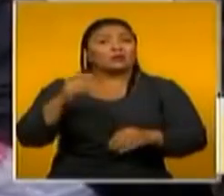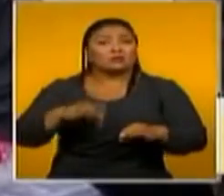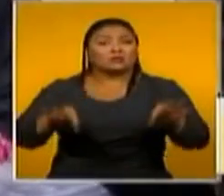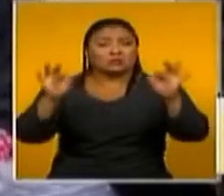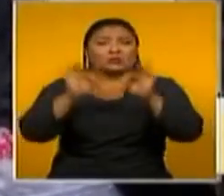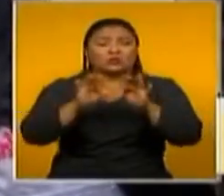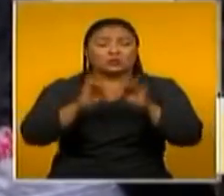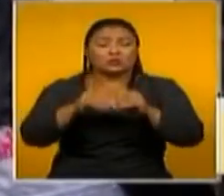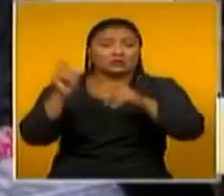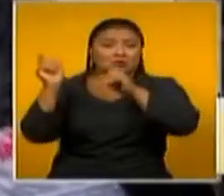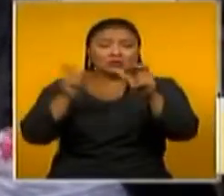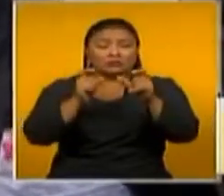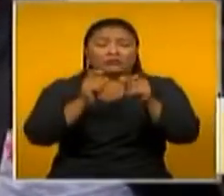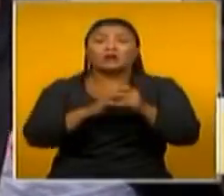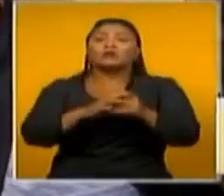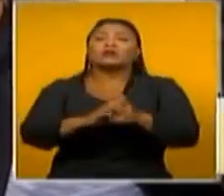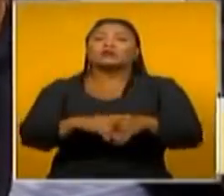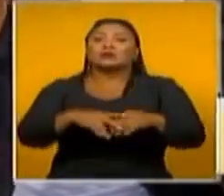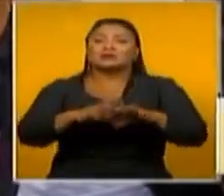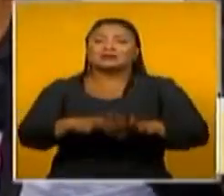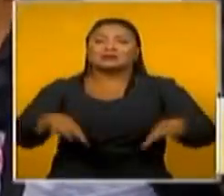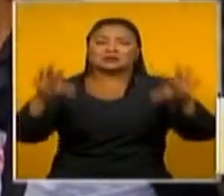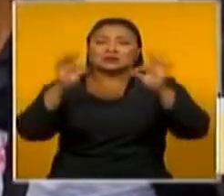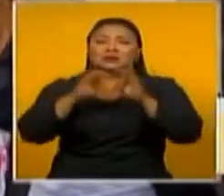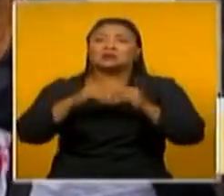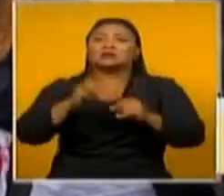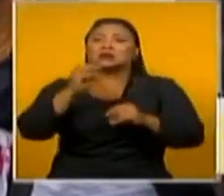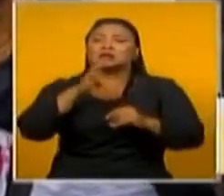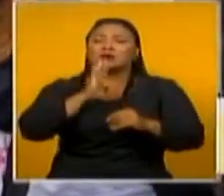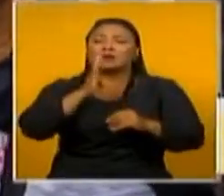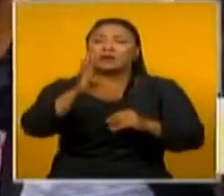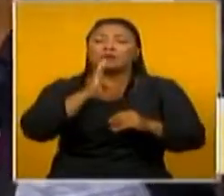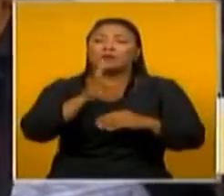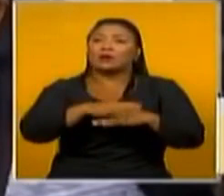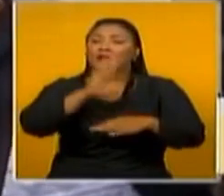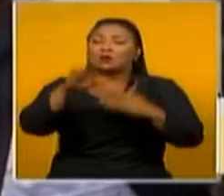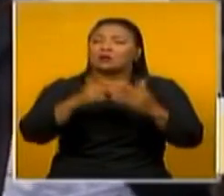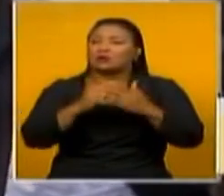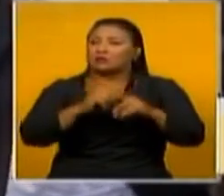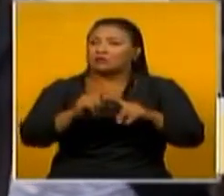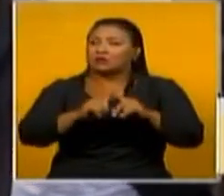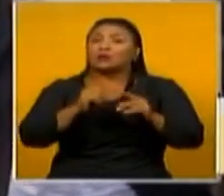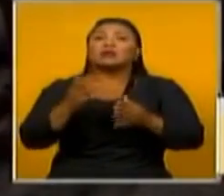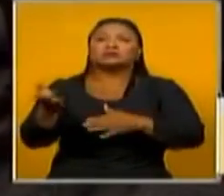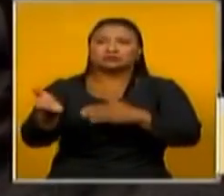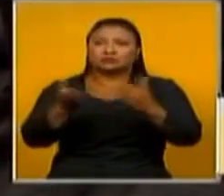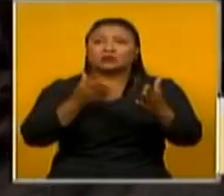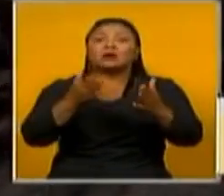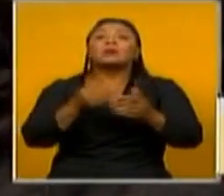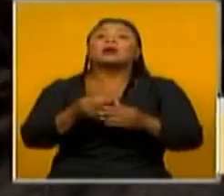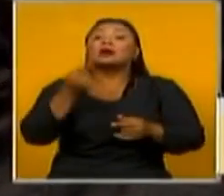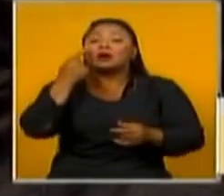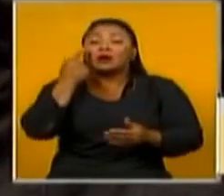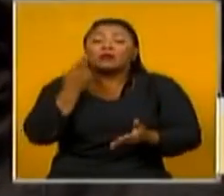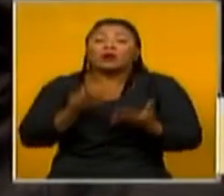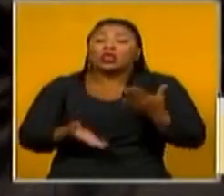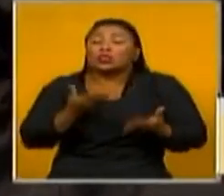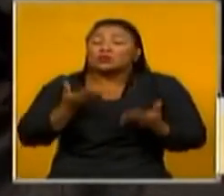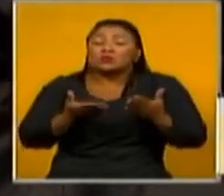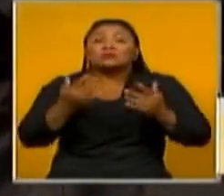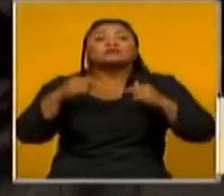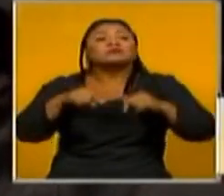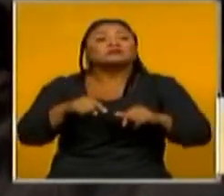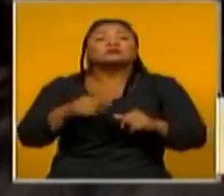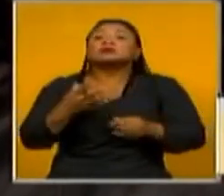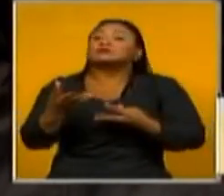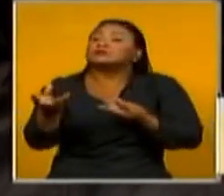Fiscalía solicite información a China, Bélgica, Hong Kong, Singapur, Qatar y otros paraísos fiscales para saber dónde se encuentra